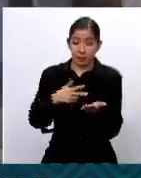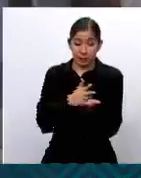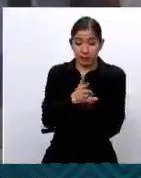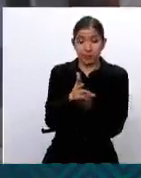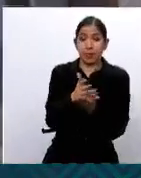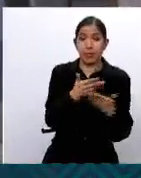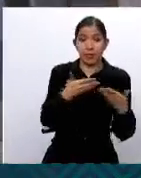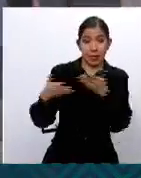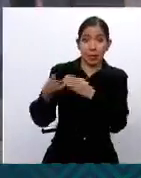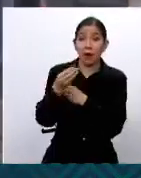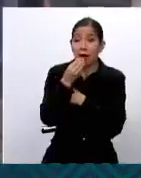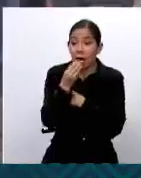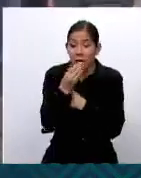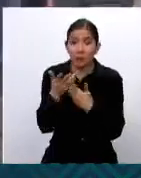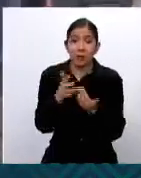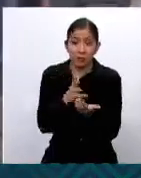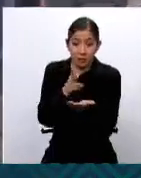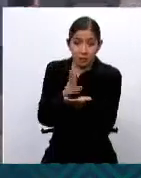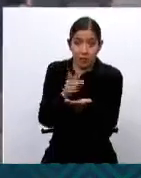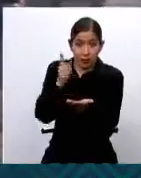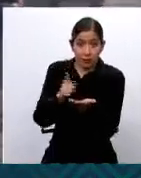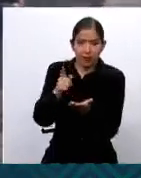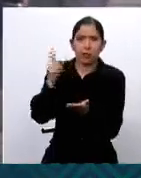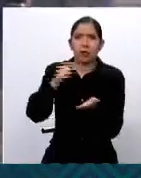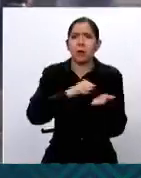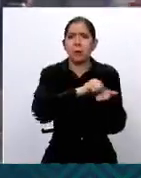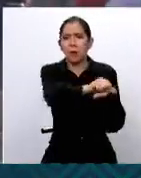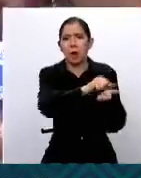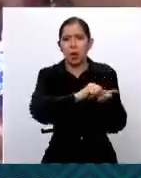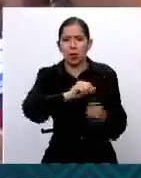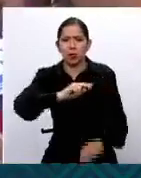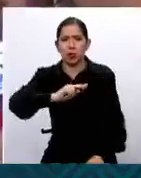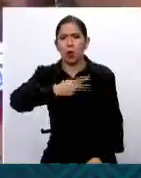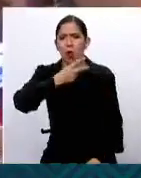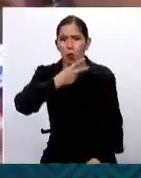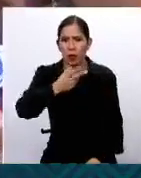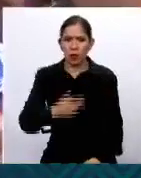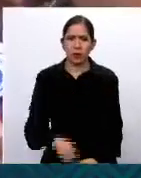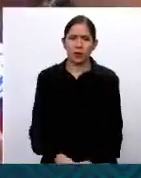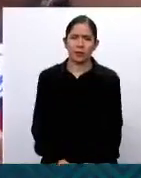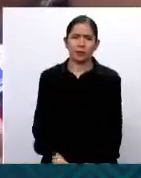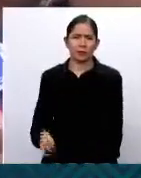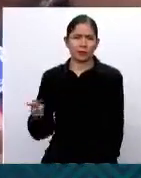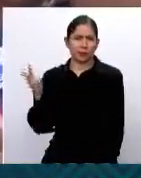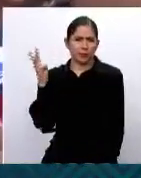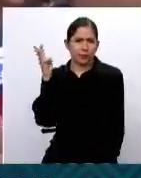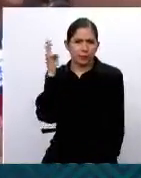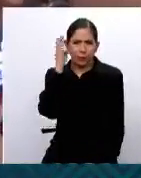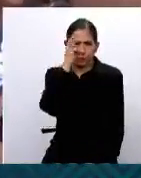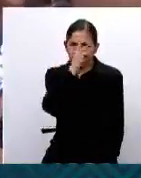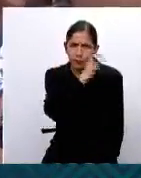alimentos y debe parquearse deberá pagar incluso más del doble. Y lo más extraño es que